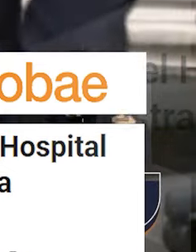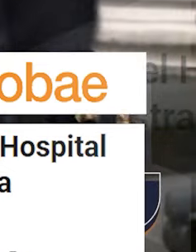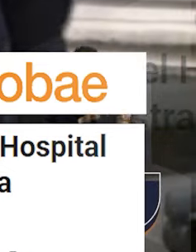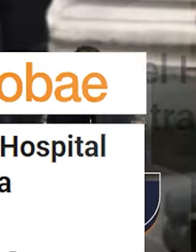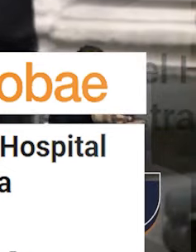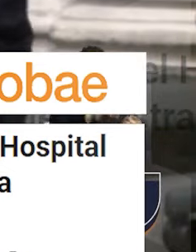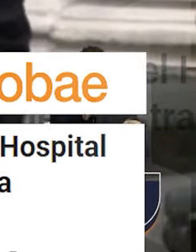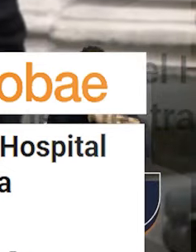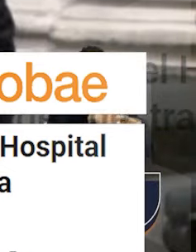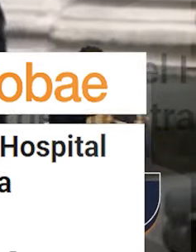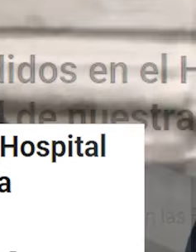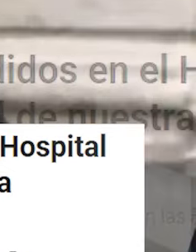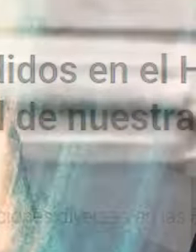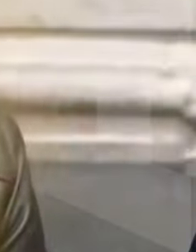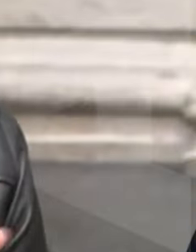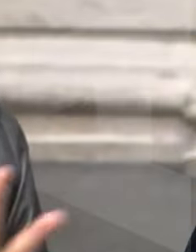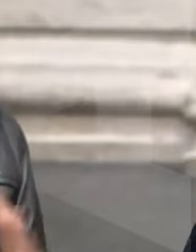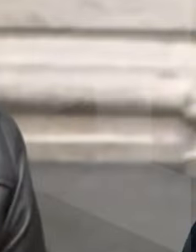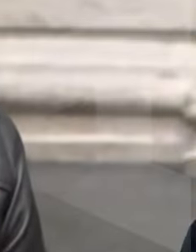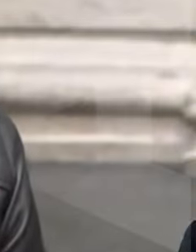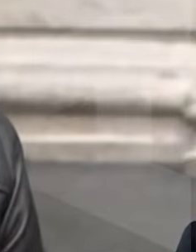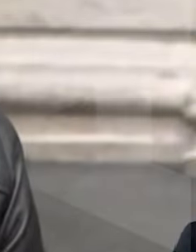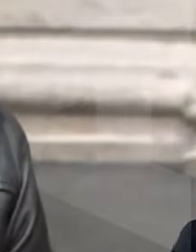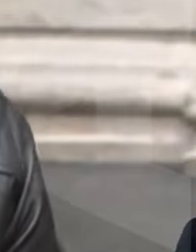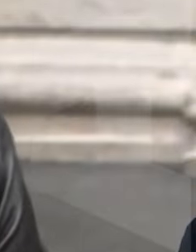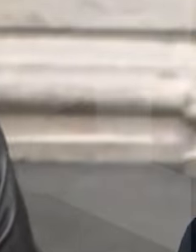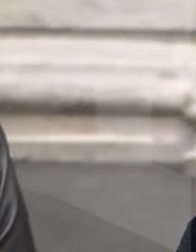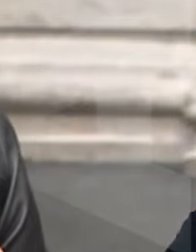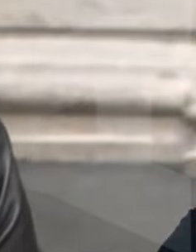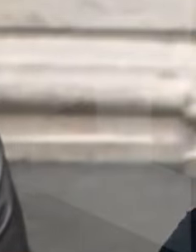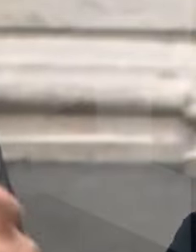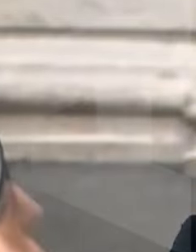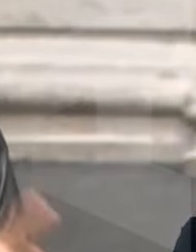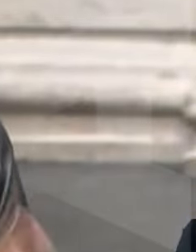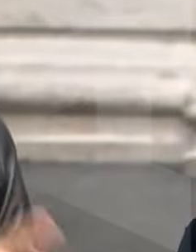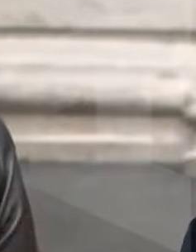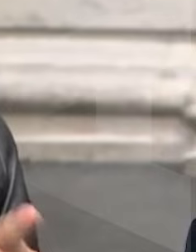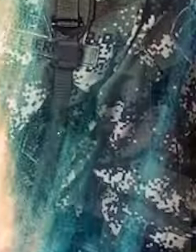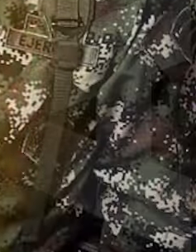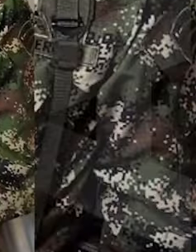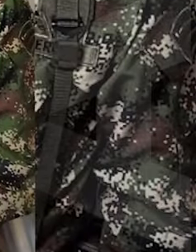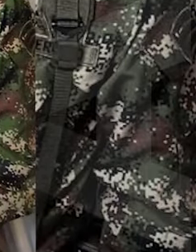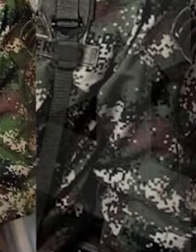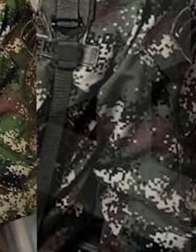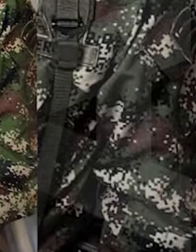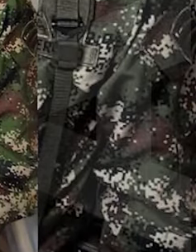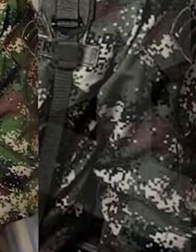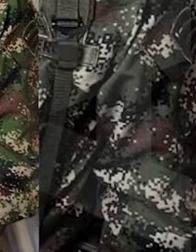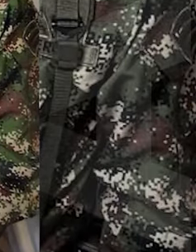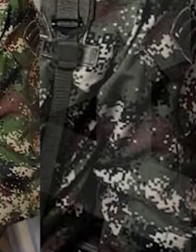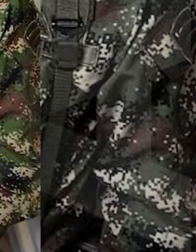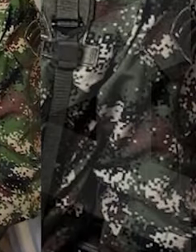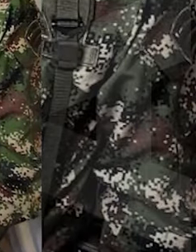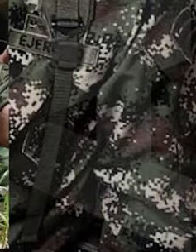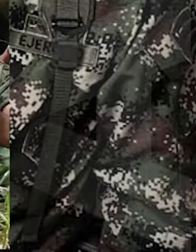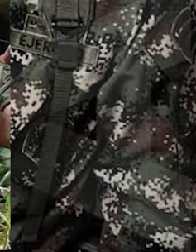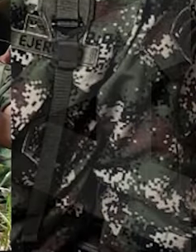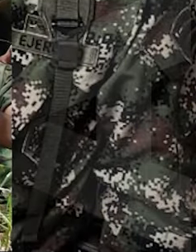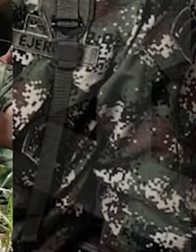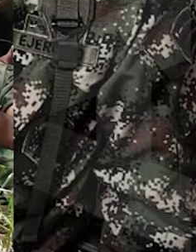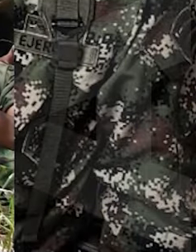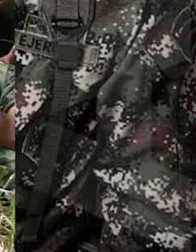quienes fueron sus enemigos. Les duele a nuestros militares y se sienten humillados porque precisamente en esas camillas donde van a sentar a